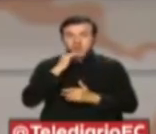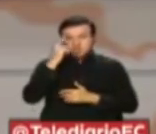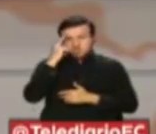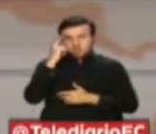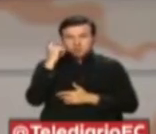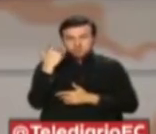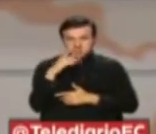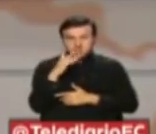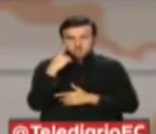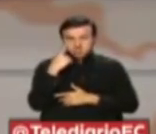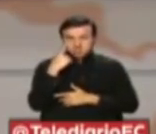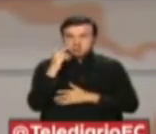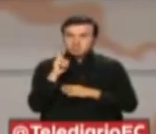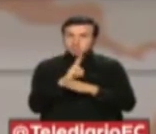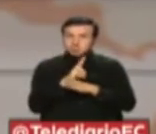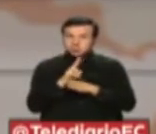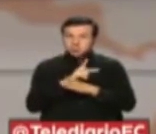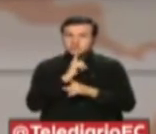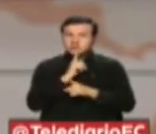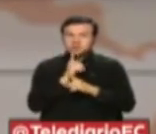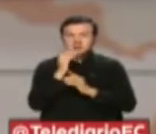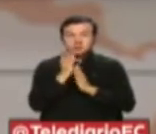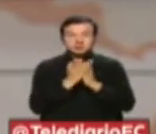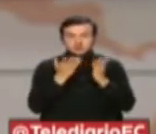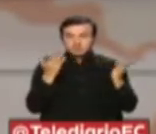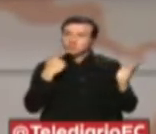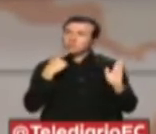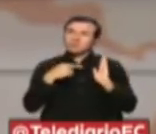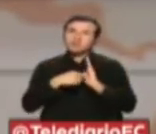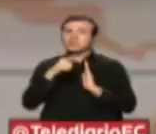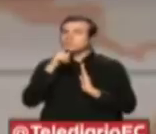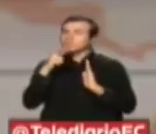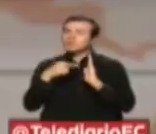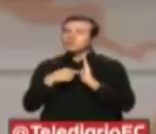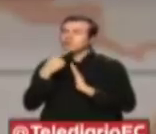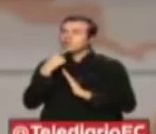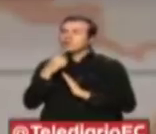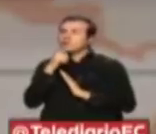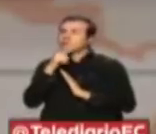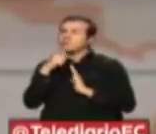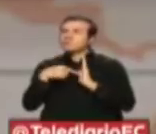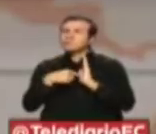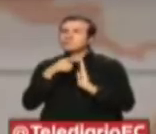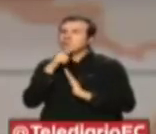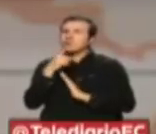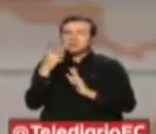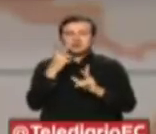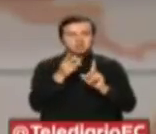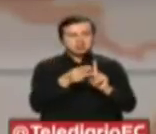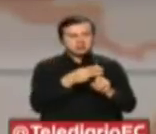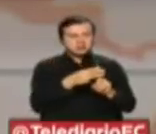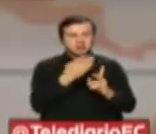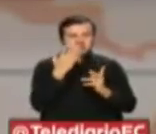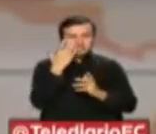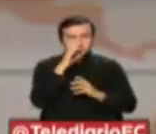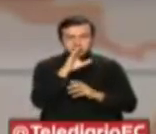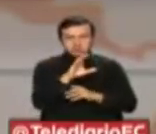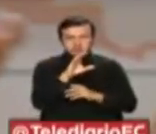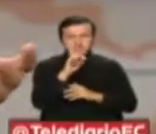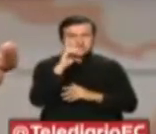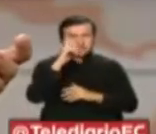que están siendo utilizados para servir esta moralidad en forma de ley de defensa absurda en redes sociales tenemos un